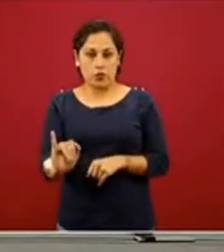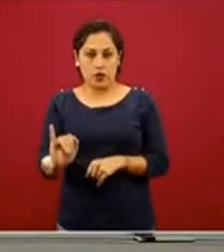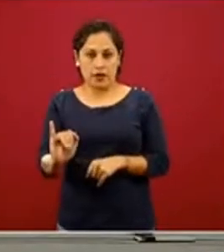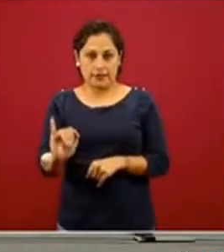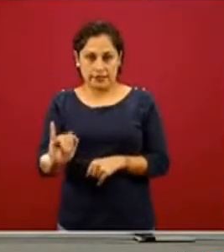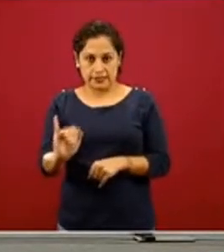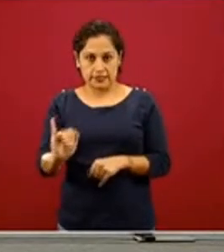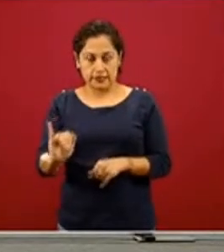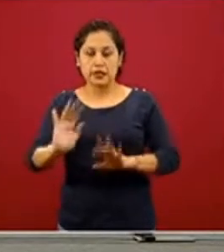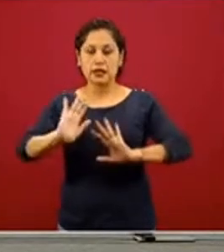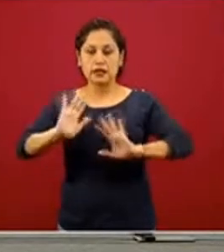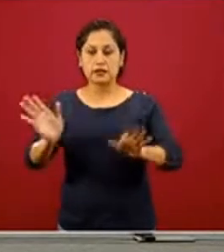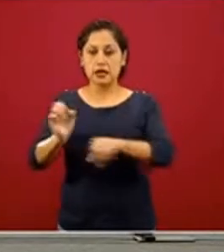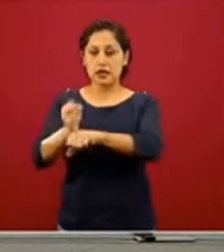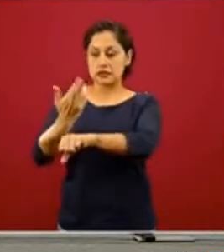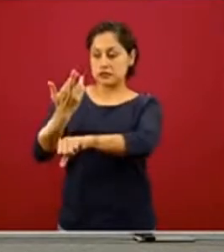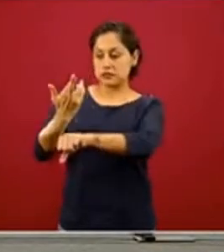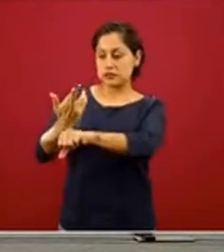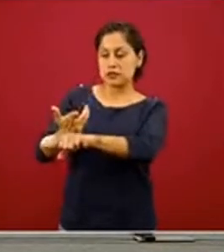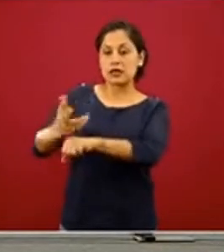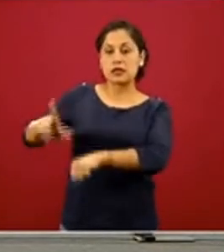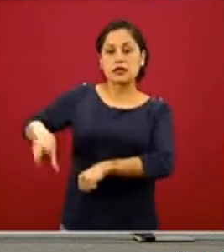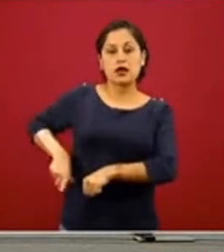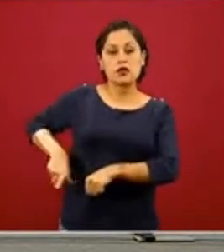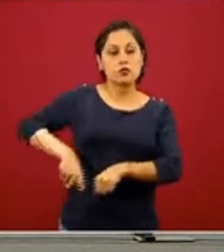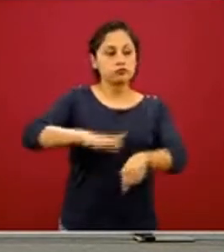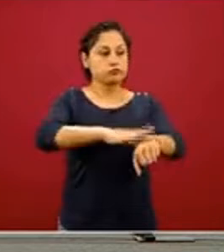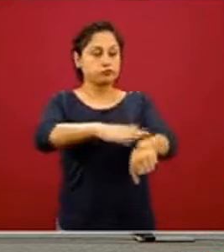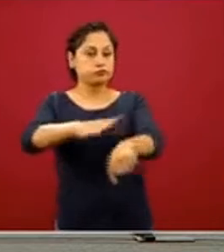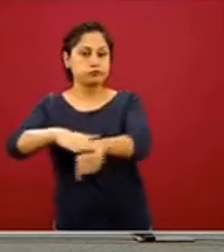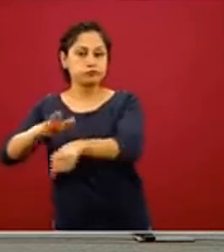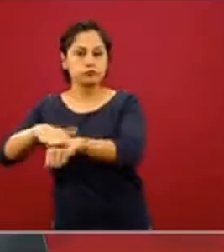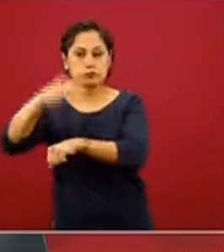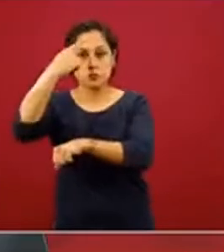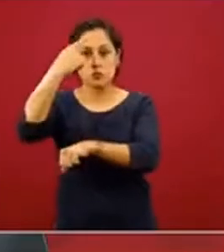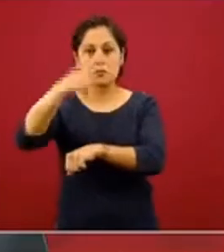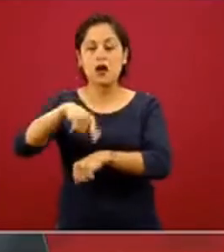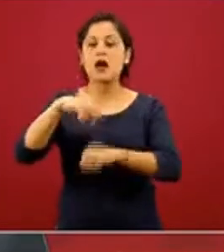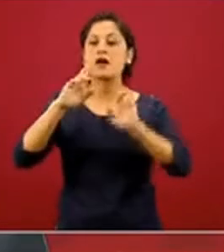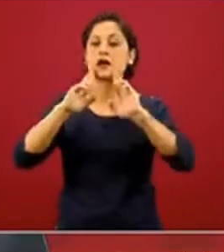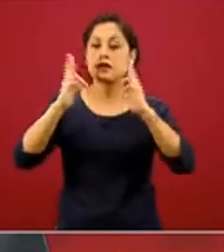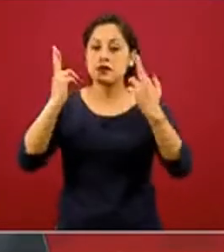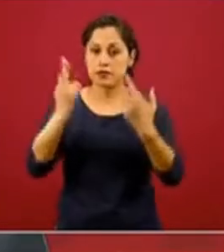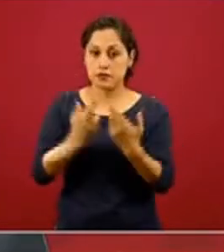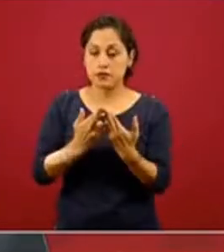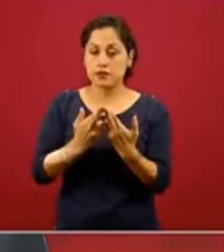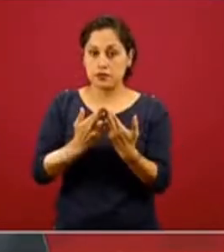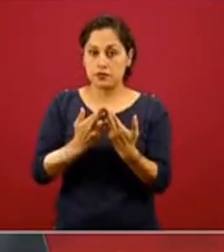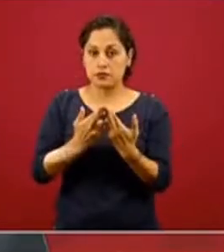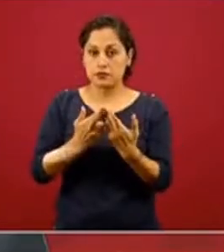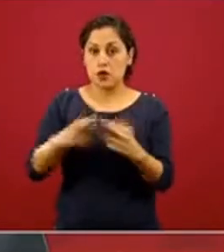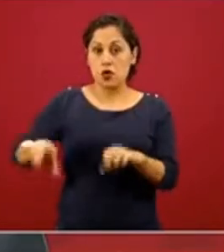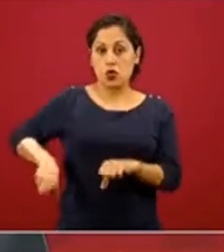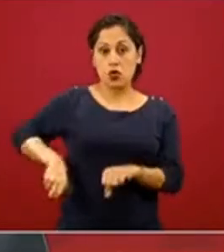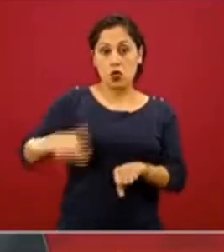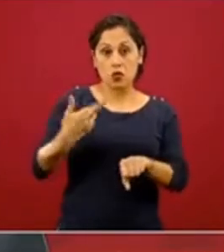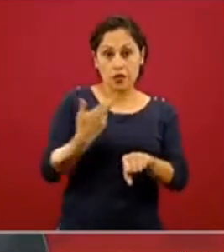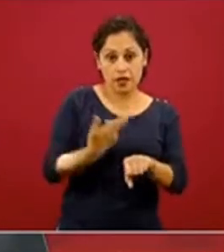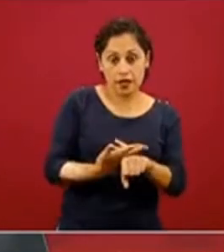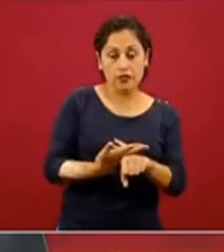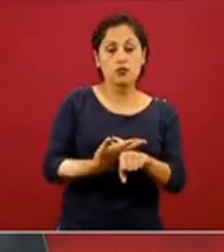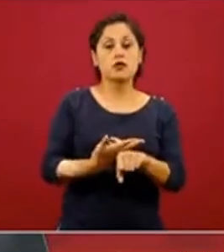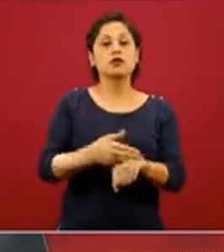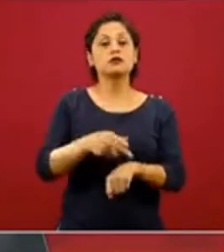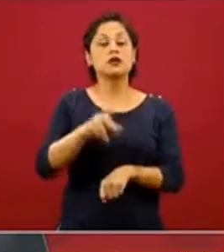nuestra secretaria de Gobernación para este encuentro. Por parte de los gobernadores y la gobernadora